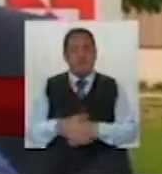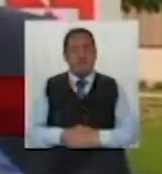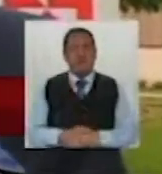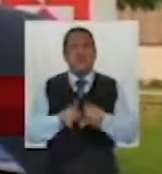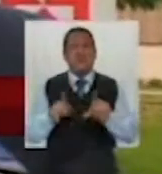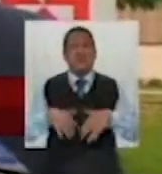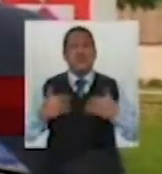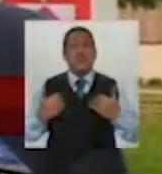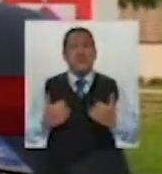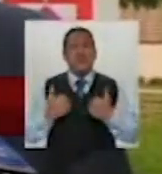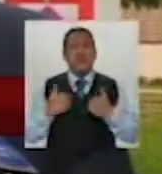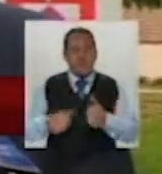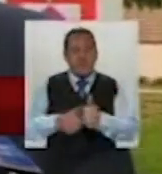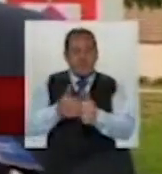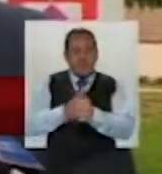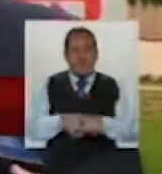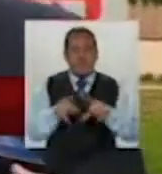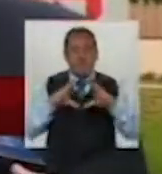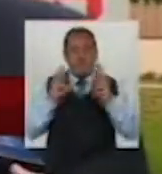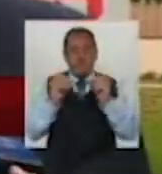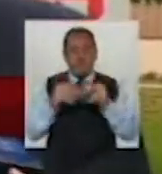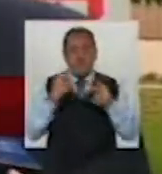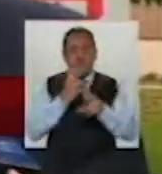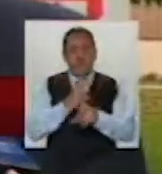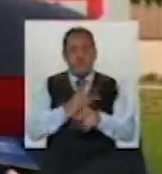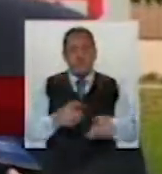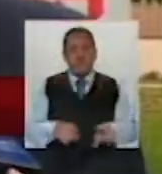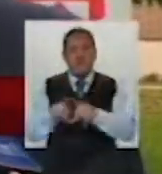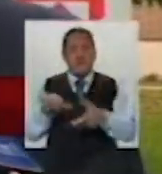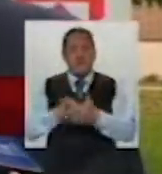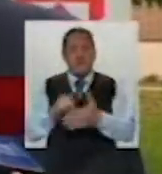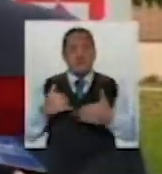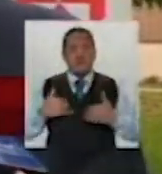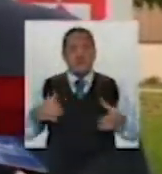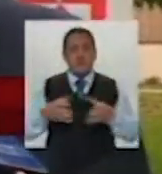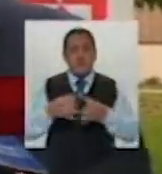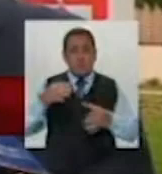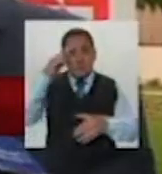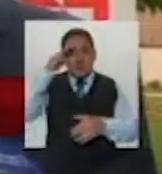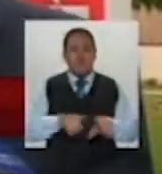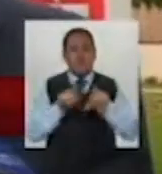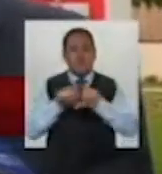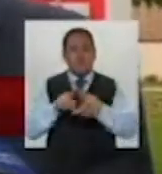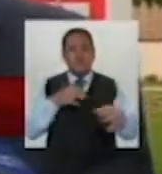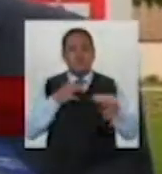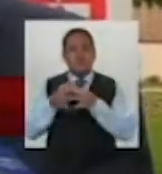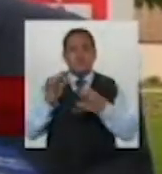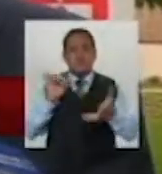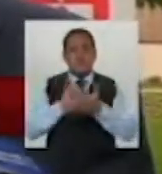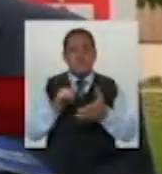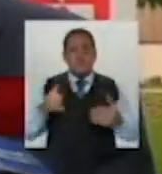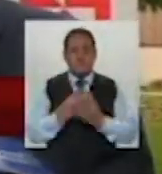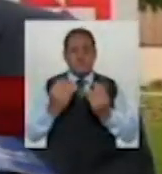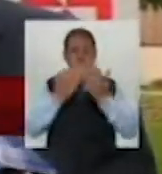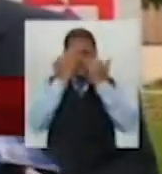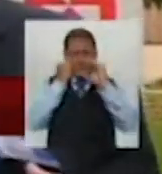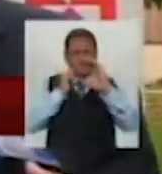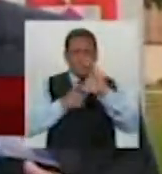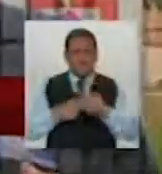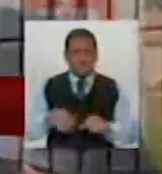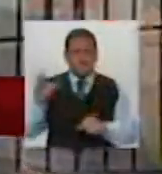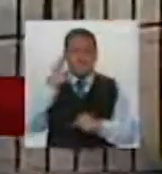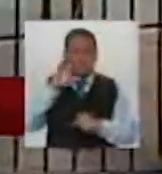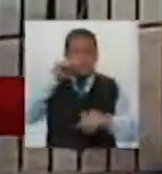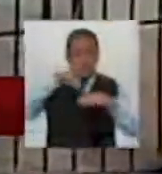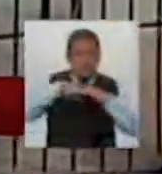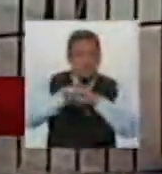puedan tener algún tipo de seguimiento en el marco de las funciones de prevención de delito que tiene la policía. Jiménez expresó que el terrorismo busca infiltrarse